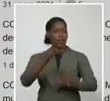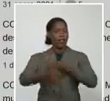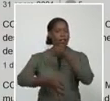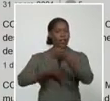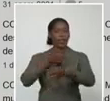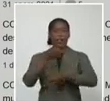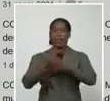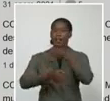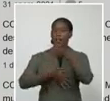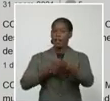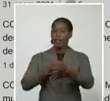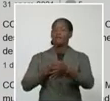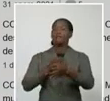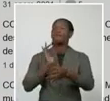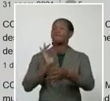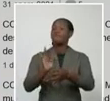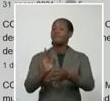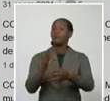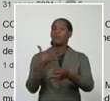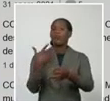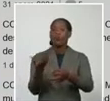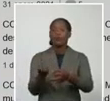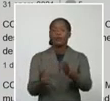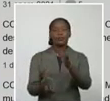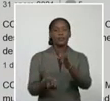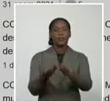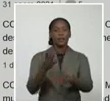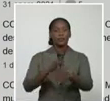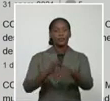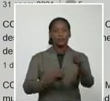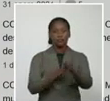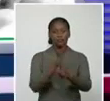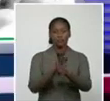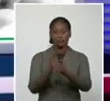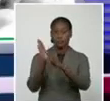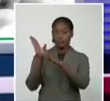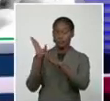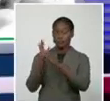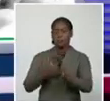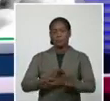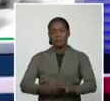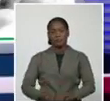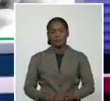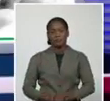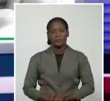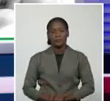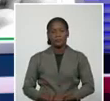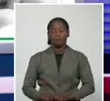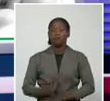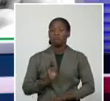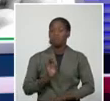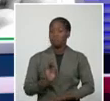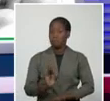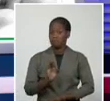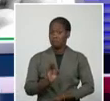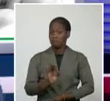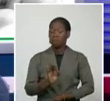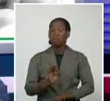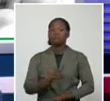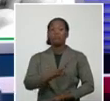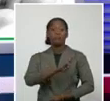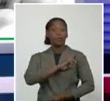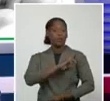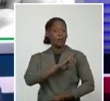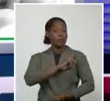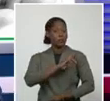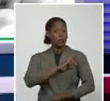si el cursor despliega la noticia, podemos leer que efectivamente una de las teorías que se